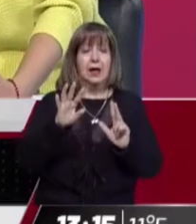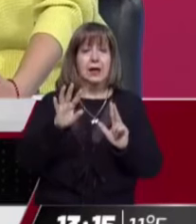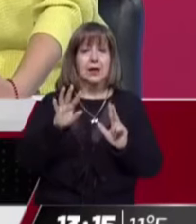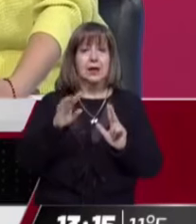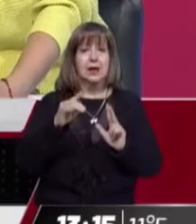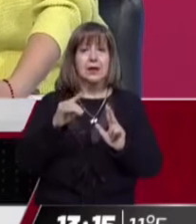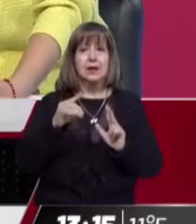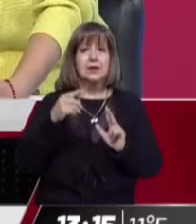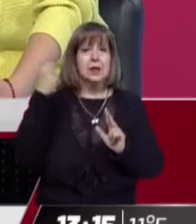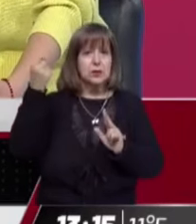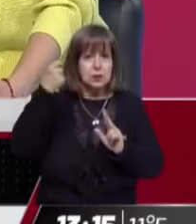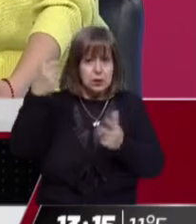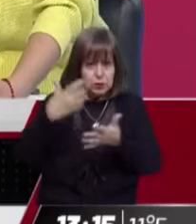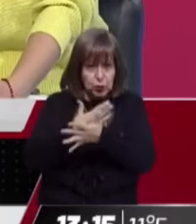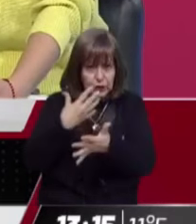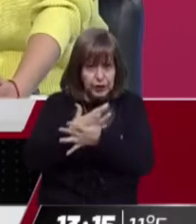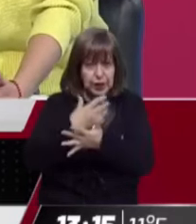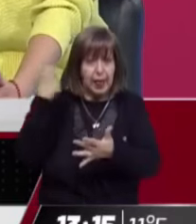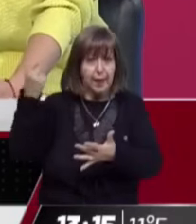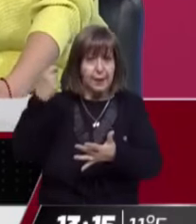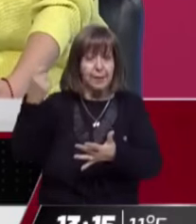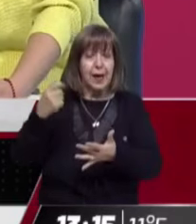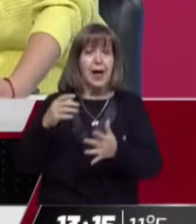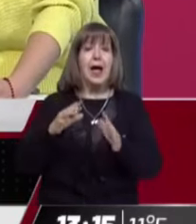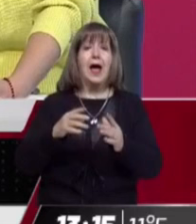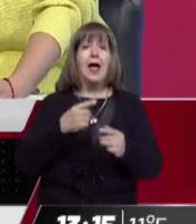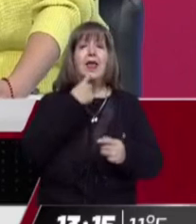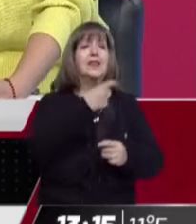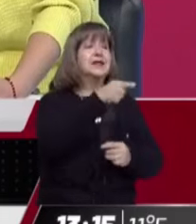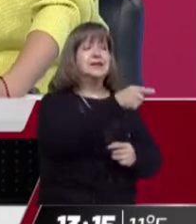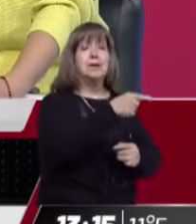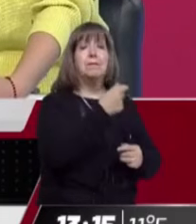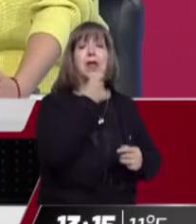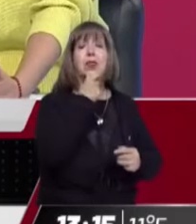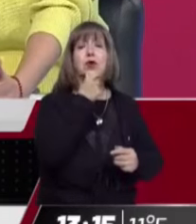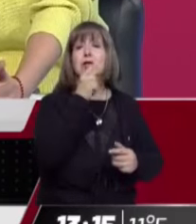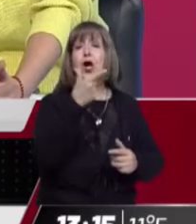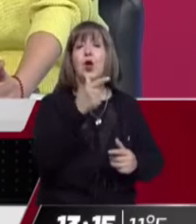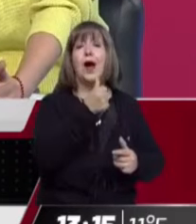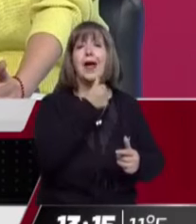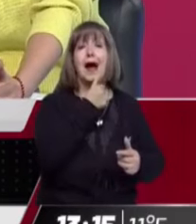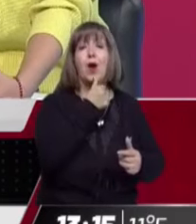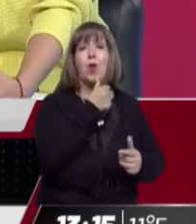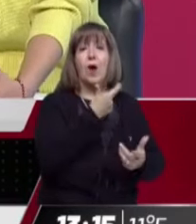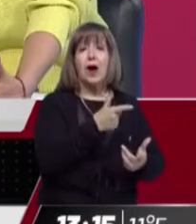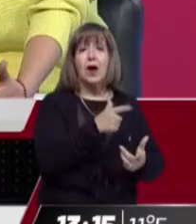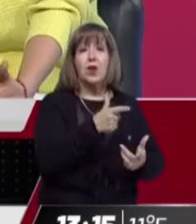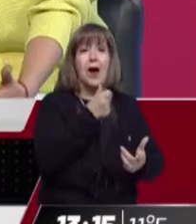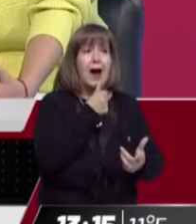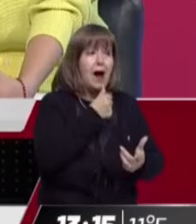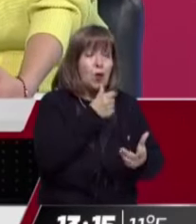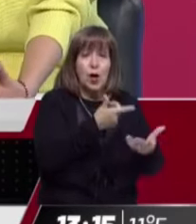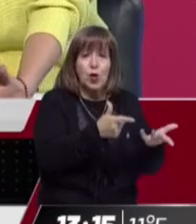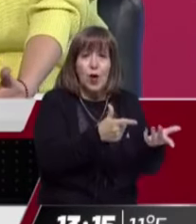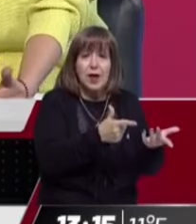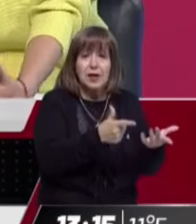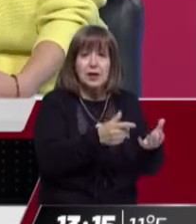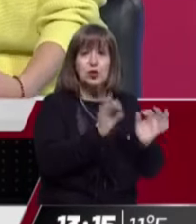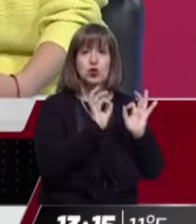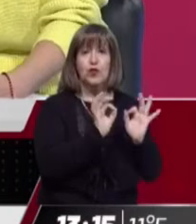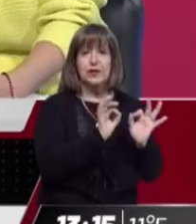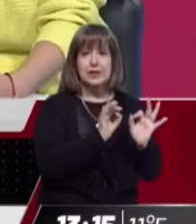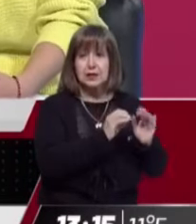digamos, las autoridades de Mendoza lo que están diciendo es que no se le puede dar a La Pampa esa cantidad de agua porque después de tantos años de sequía no hay ese caudal de